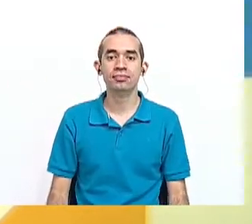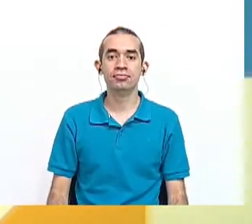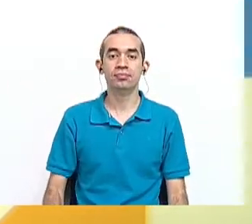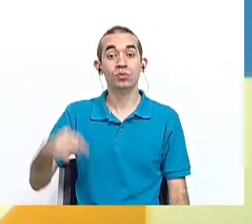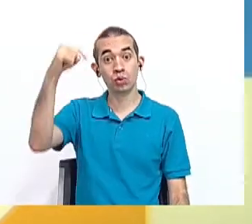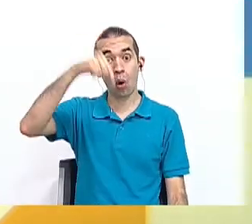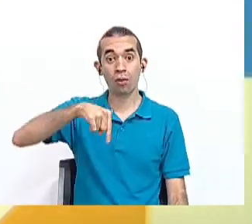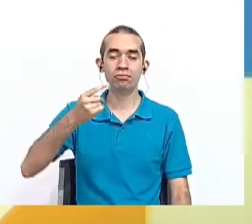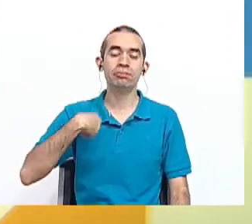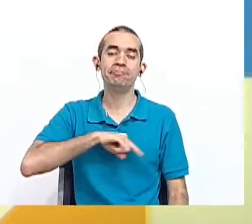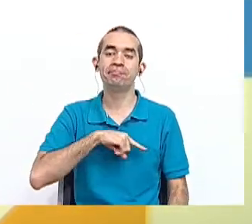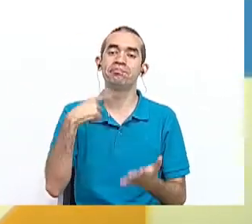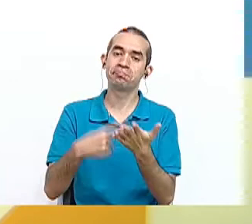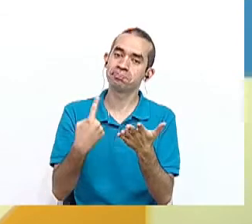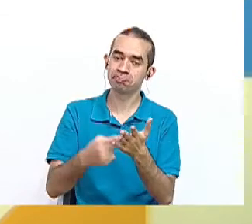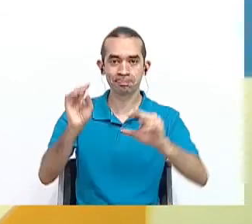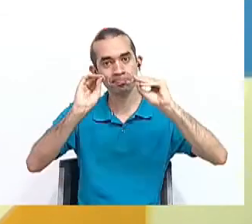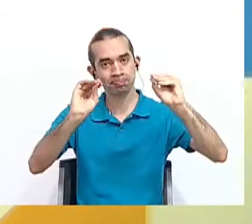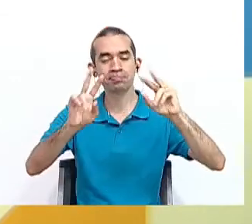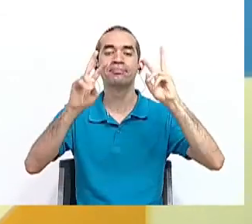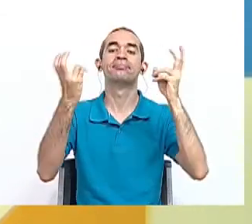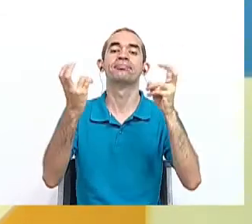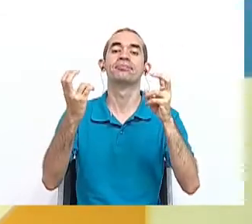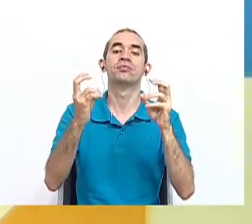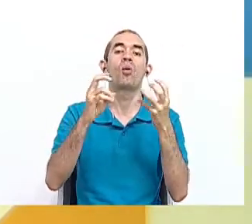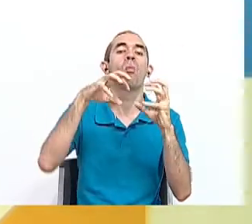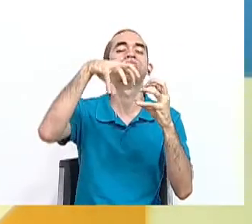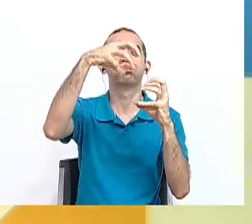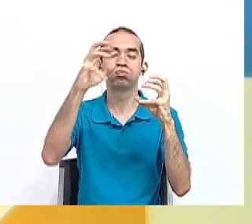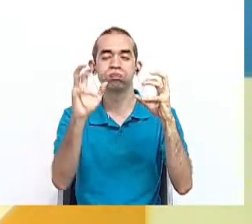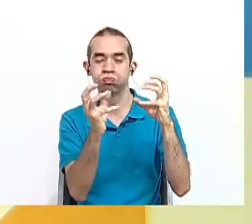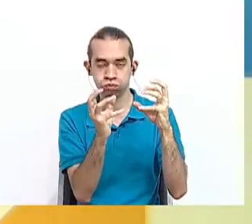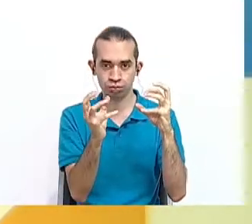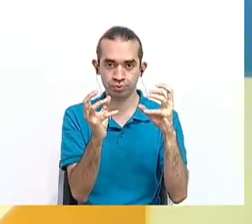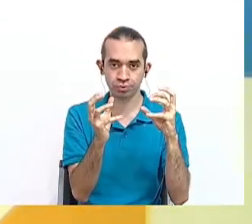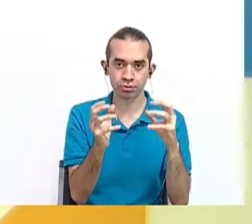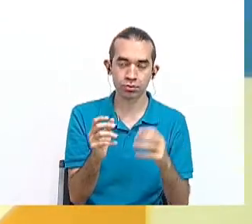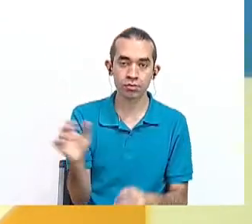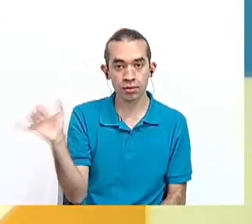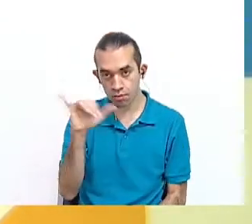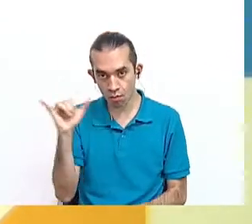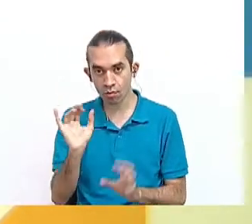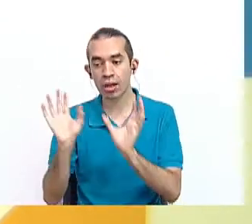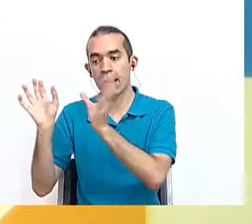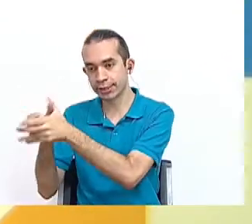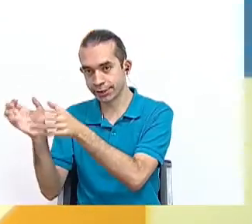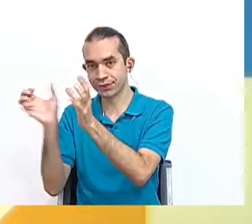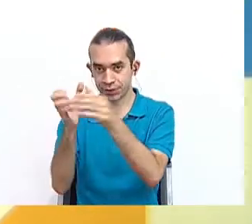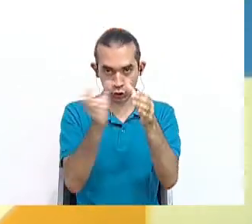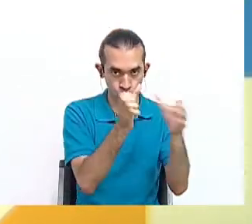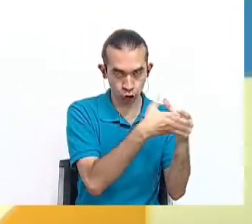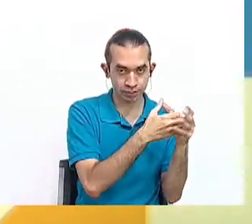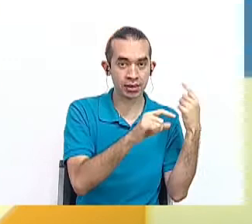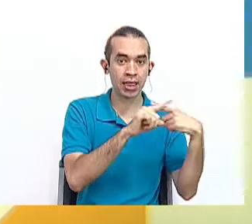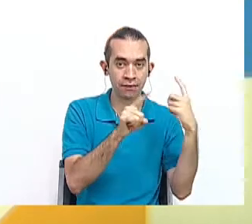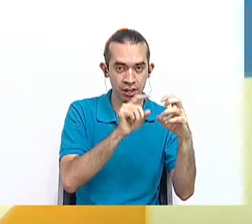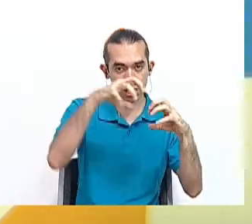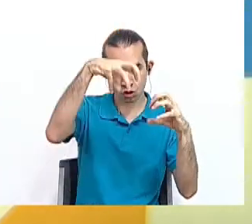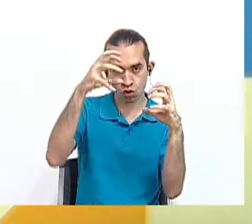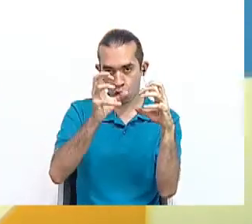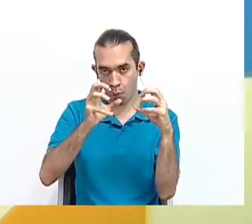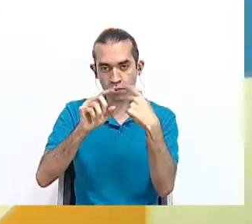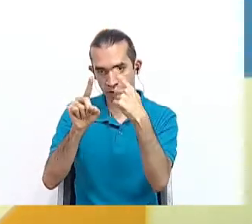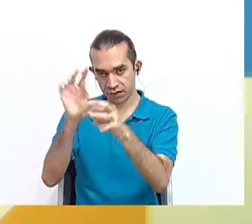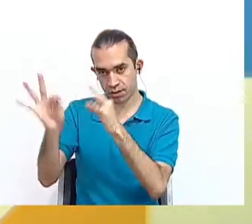hoy vamos a hablar principalmente de las moléculas, asimismo de la clasificación de los compuestos, para